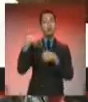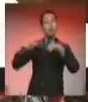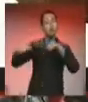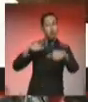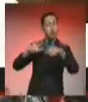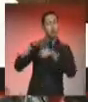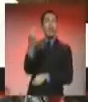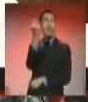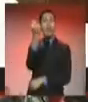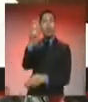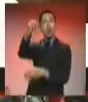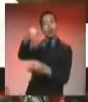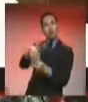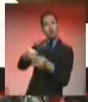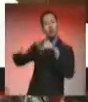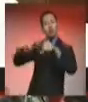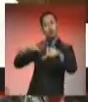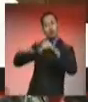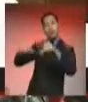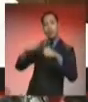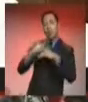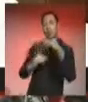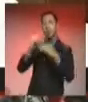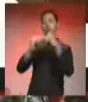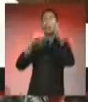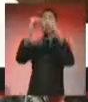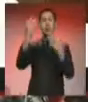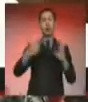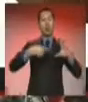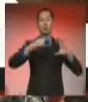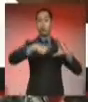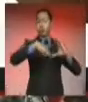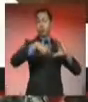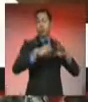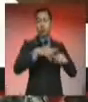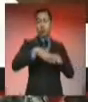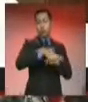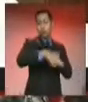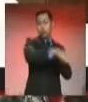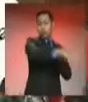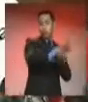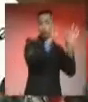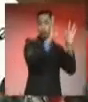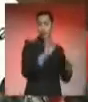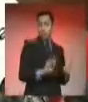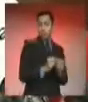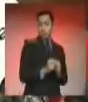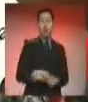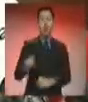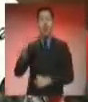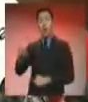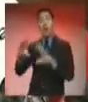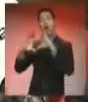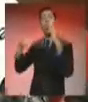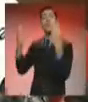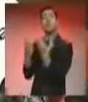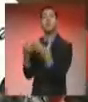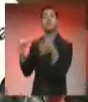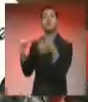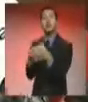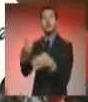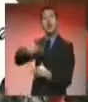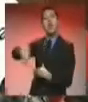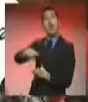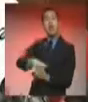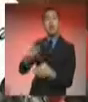el fondo de administración fiduciaria para la construcción del proyecto Toachi Pilatón. Ese organismo estuvo integrado por un cuerpo colegiado,